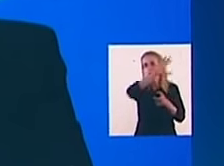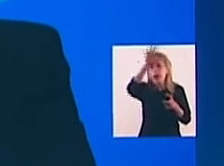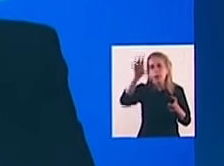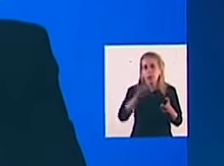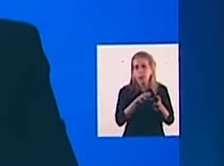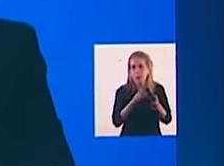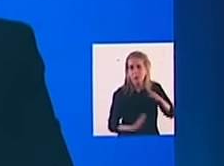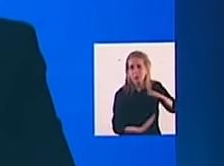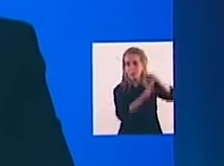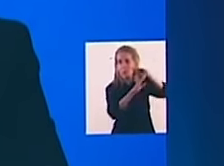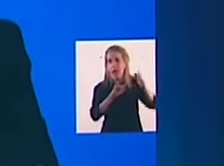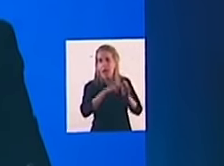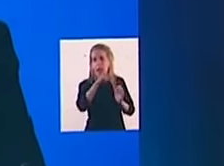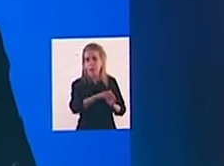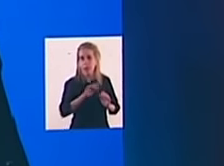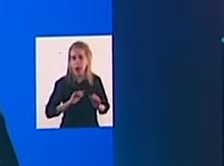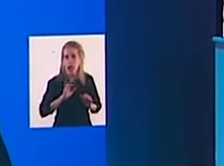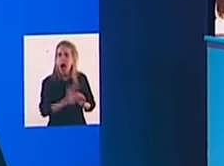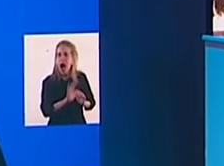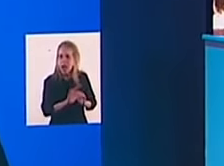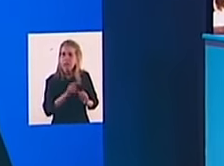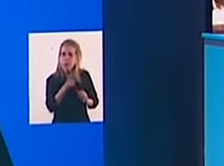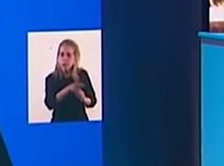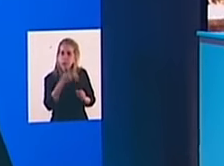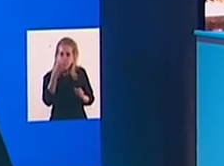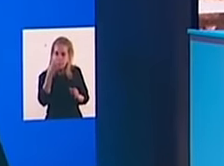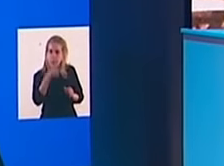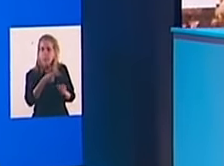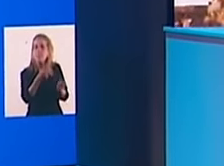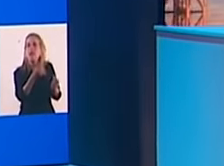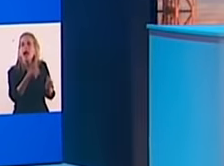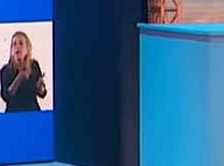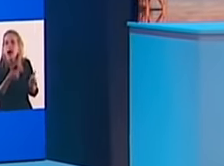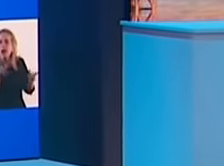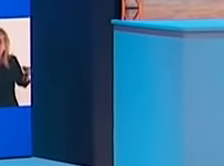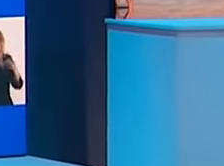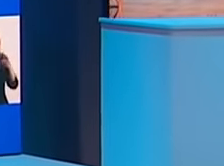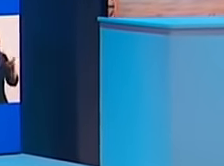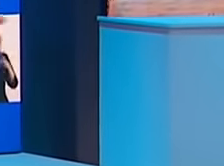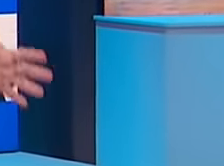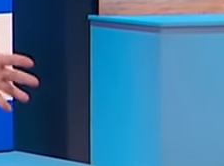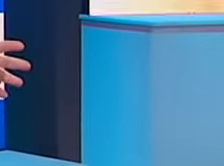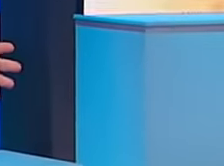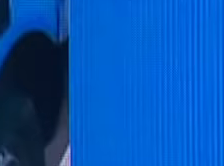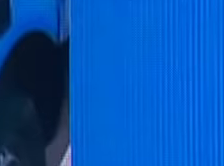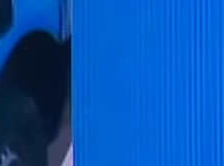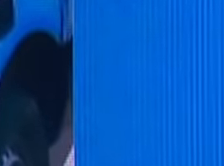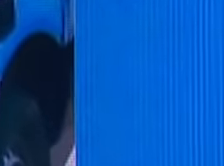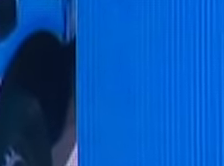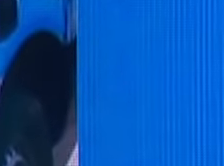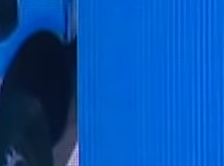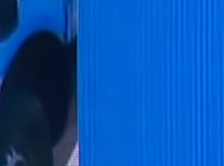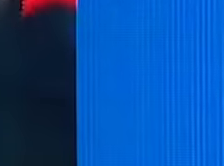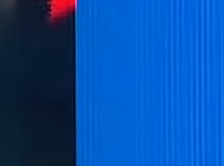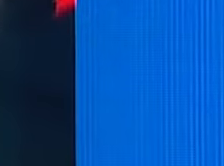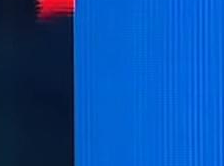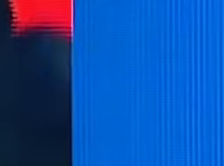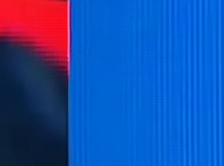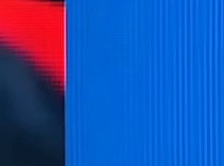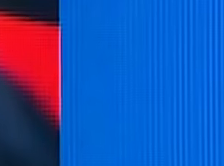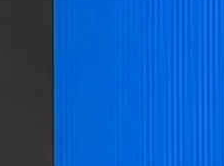Kirchner y lo insultó muchísimo, y Máximo también le respondió a su modo, enojado con las políticas que tienen que